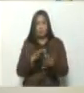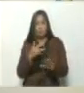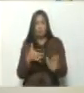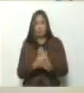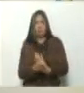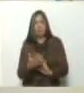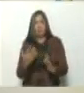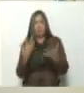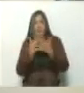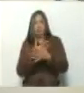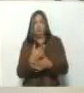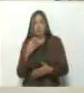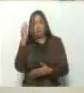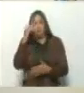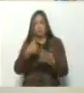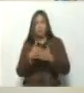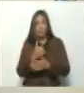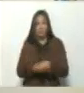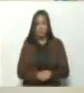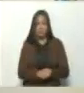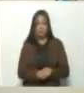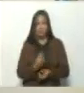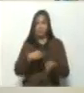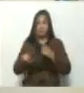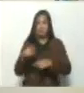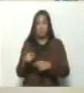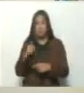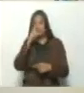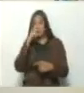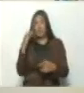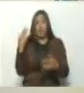agarra mayor conciencia. Sí, hay una ordenanza que tiene muchos